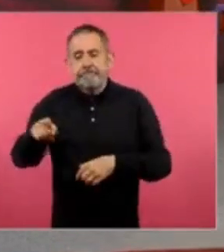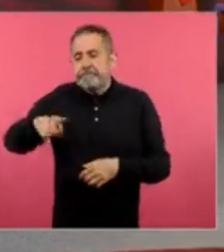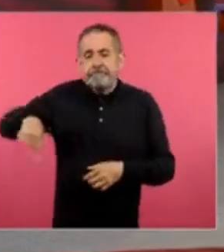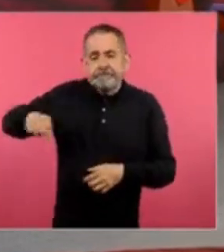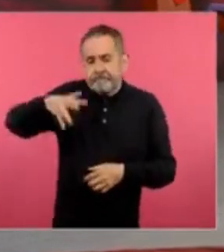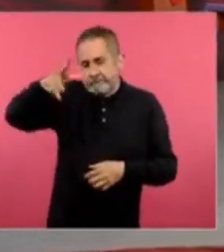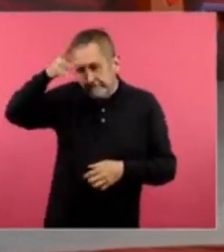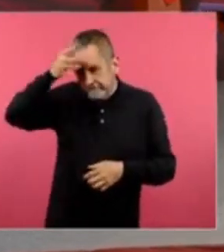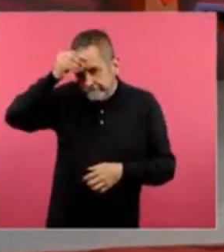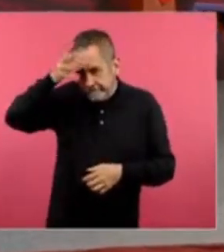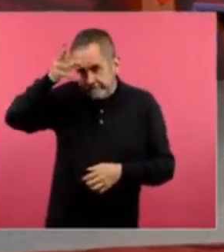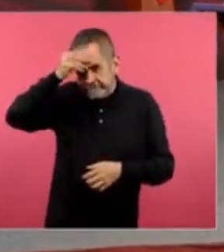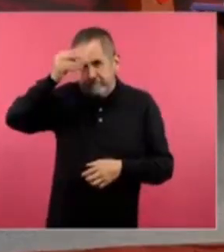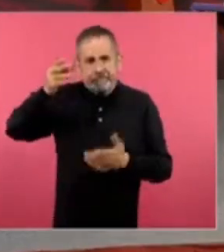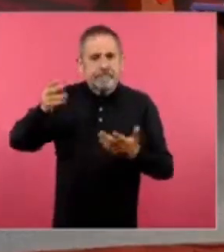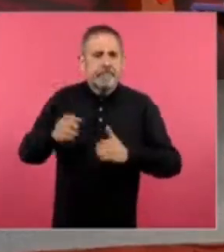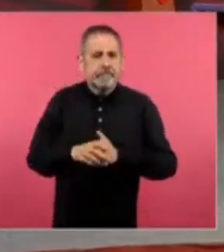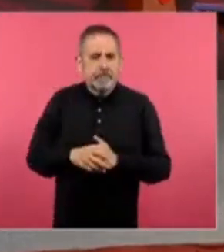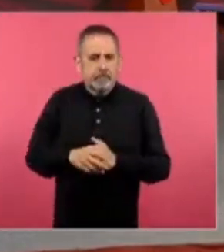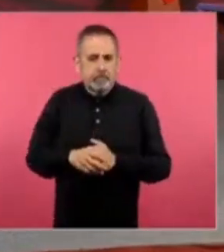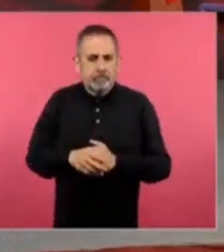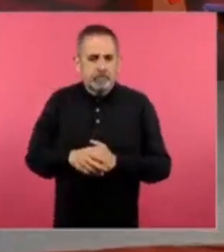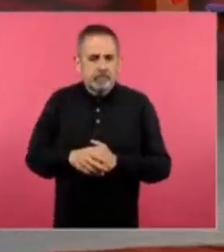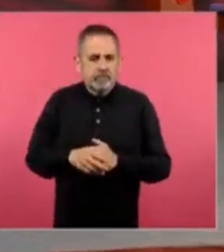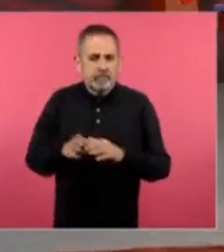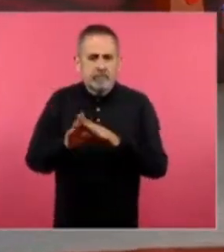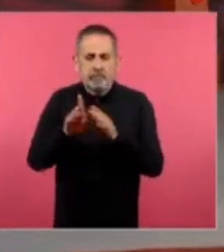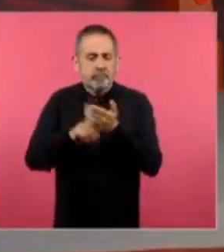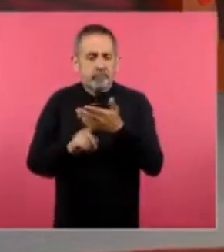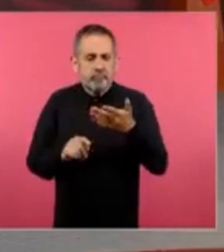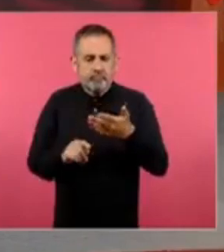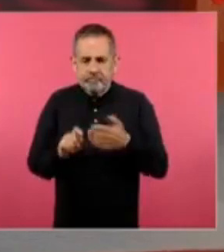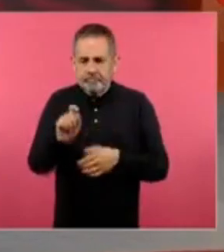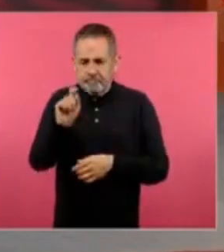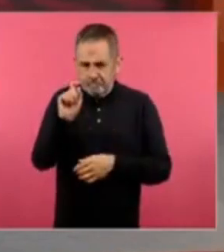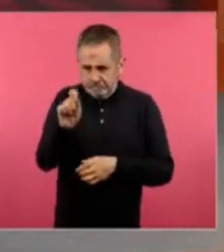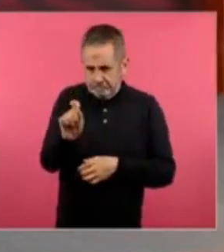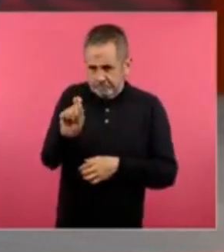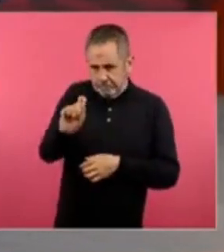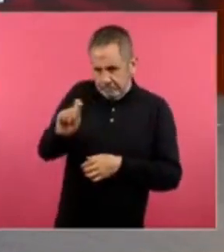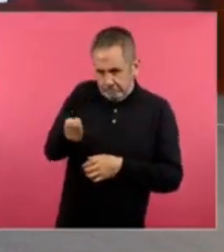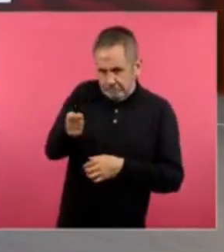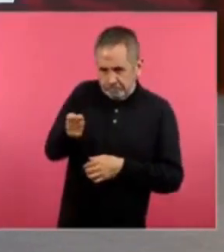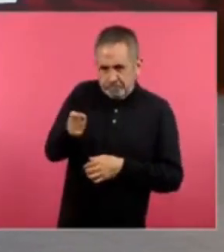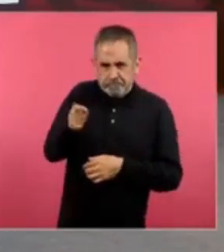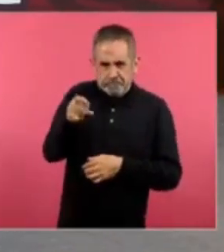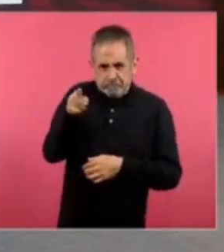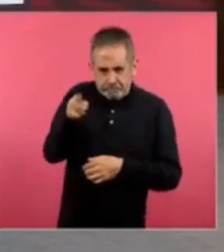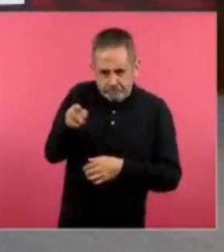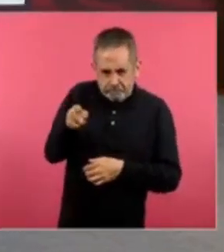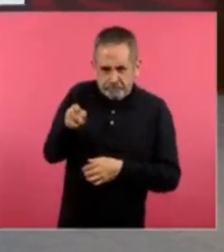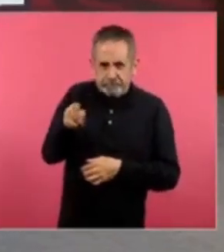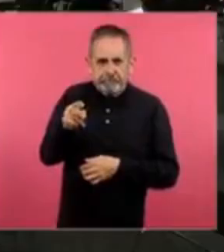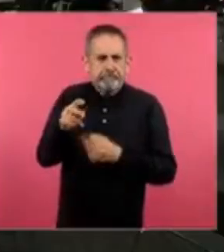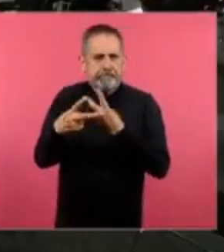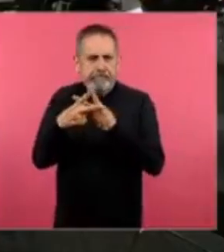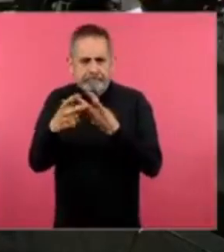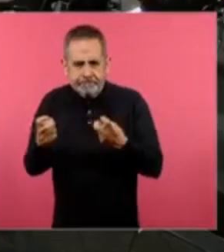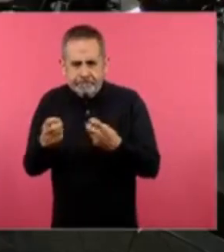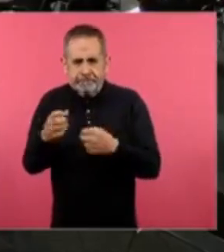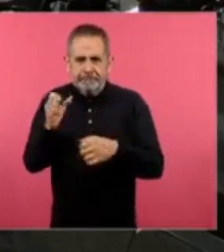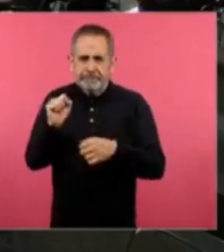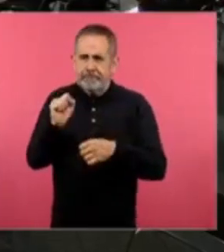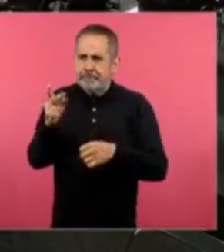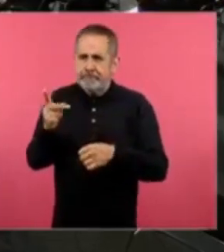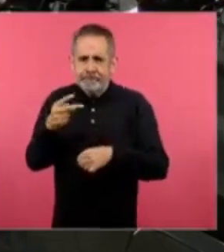aprender a poner puntos y aparte, suspensivos, adjetivos, adverbios en